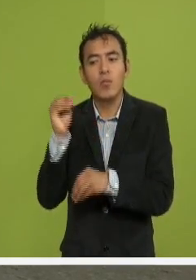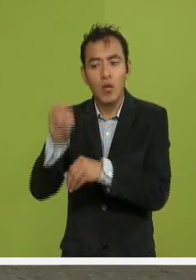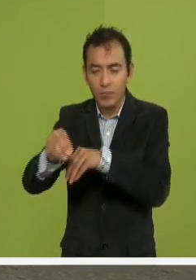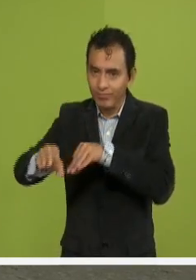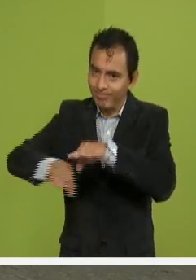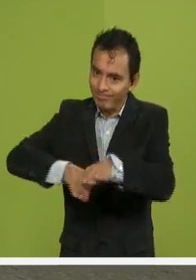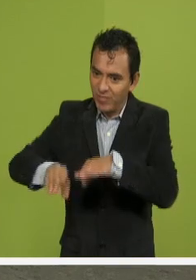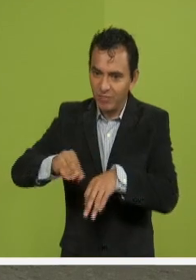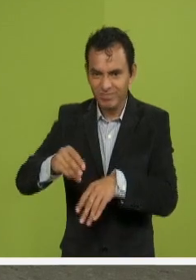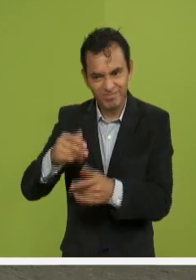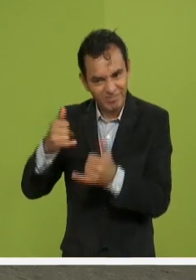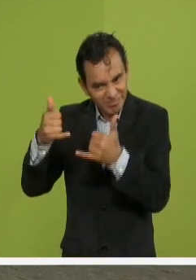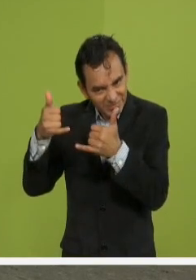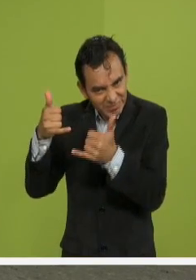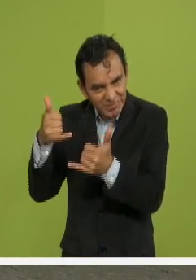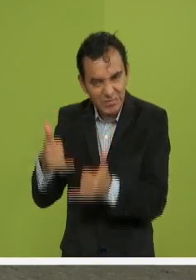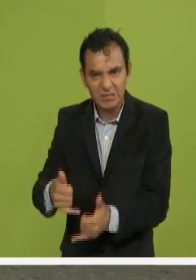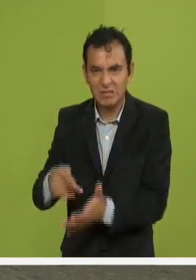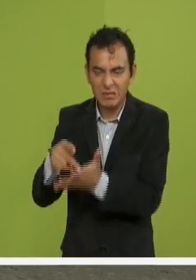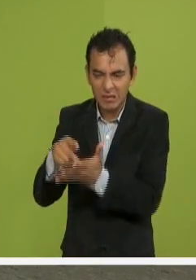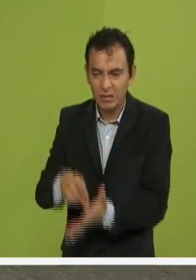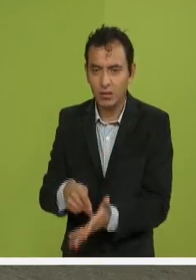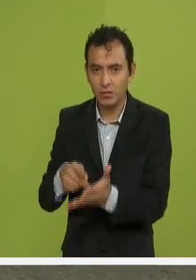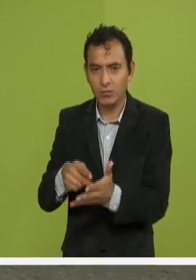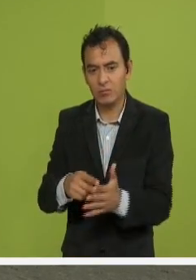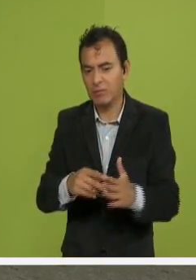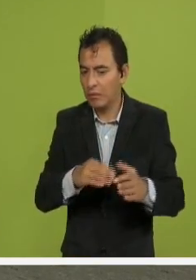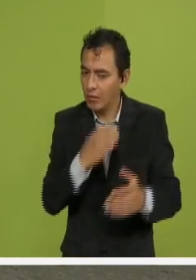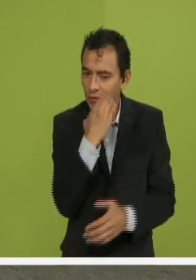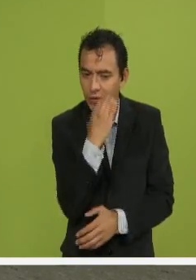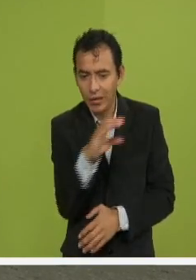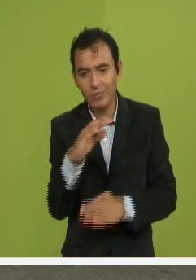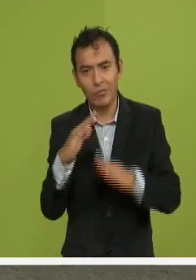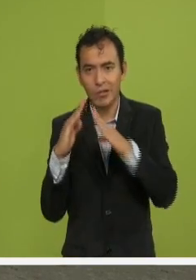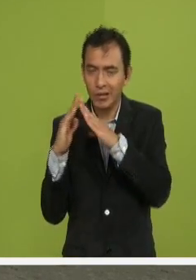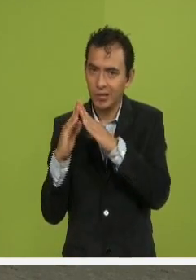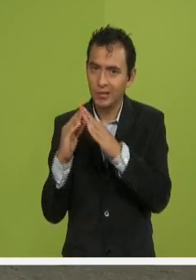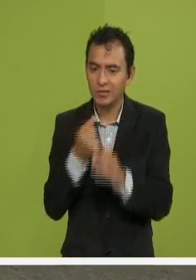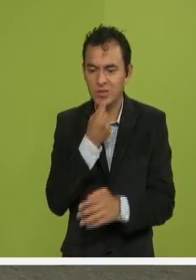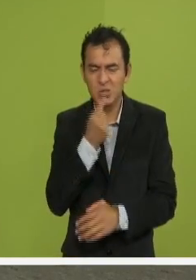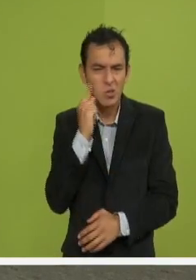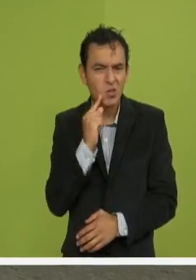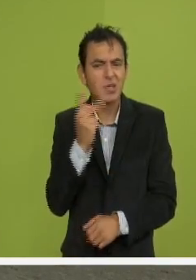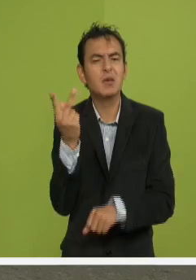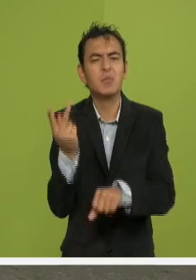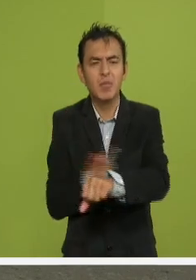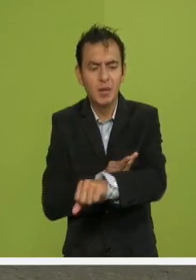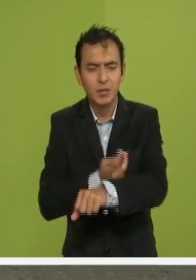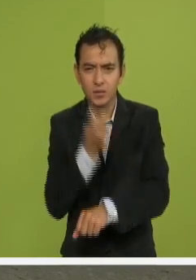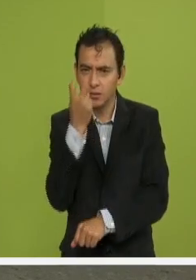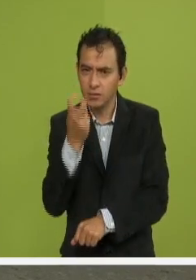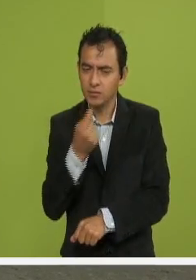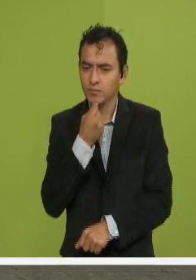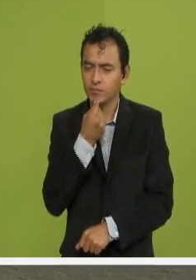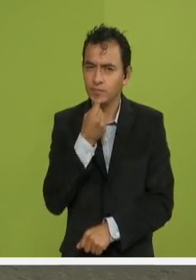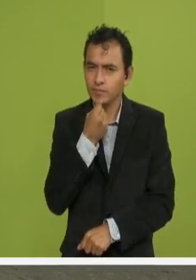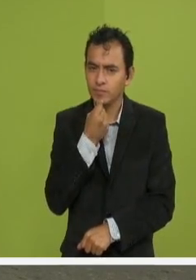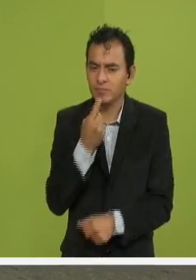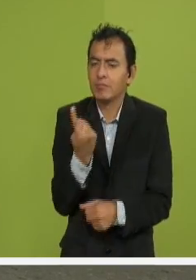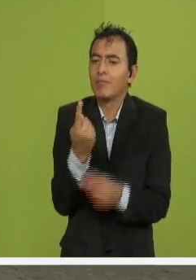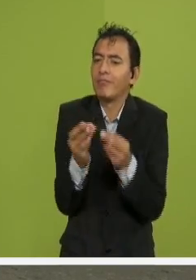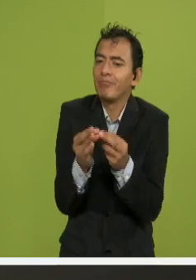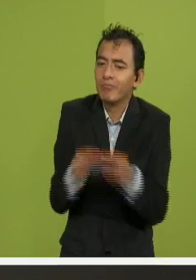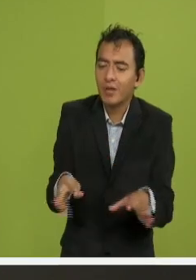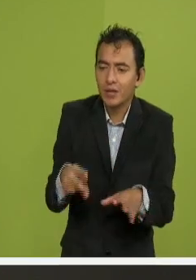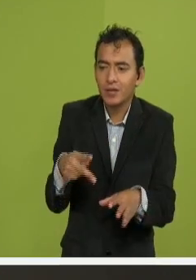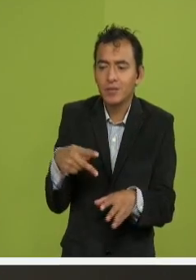el campo o ya sea en una casa, a un niño o una niña, que... ¿Qué pasa con estos niños, con estas niñas? ¿Qué es lo que pierden dentro de